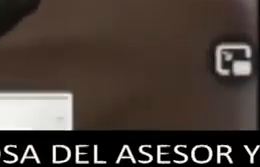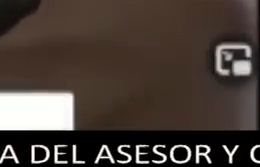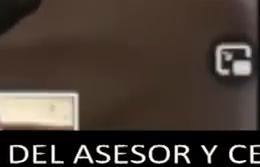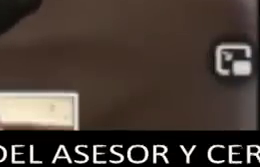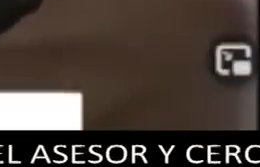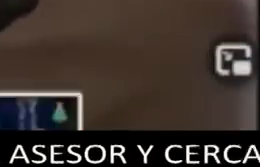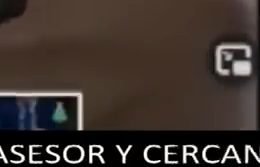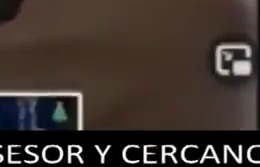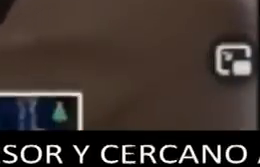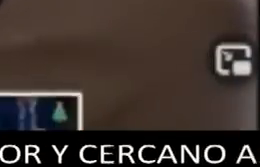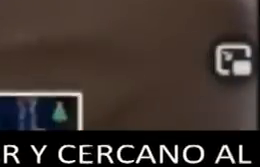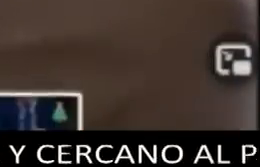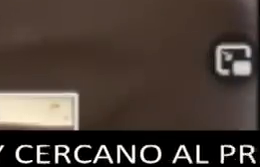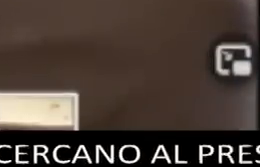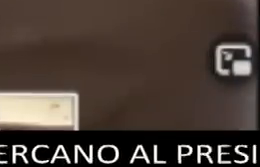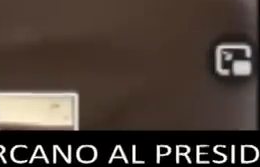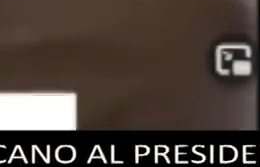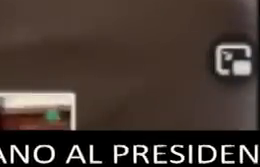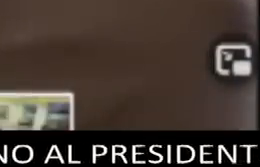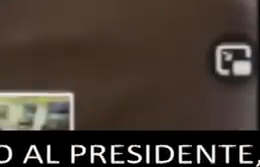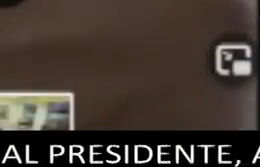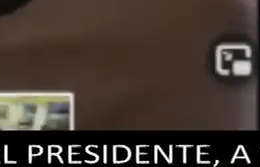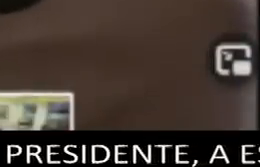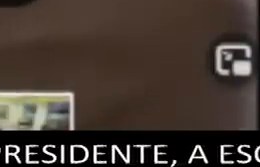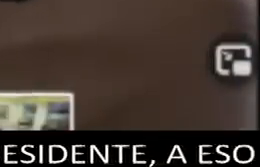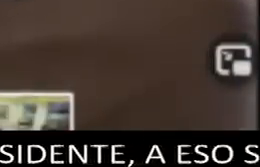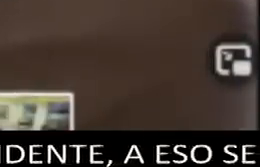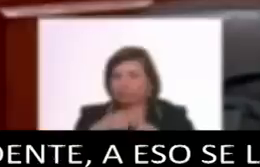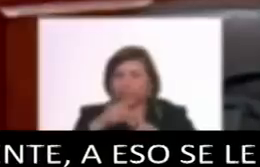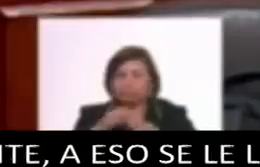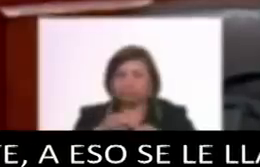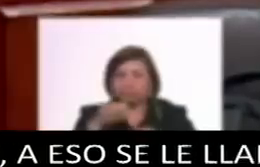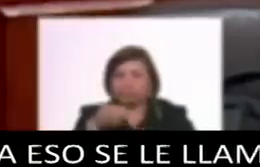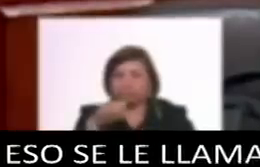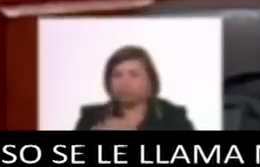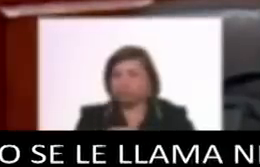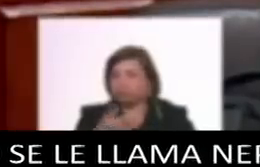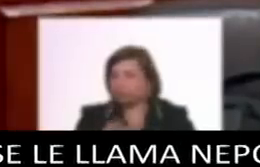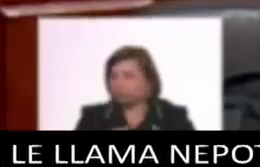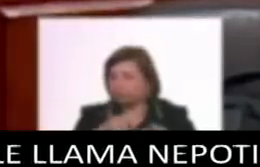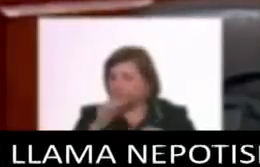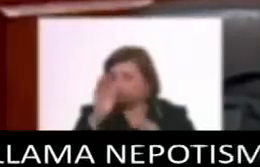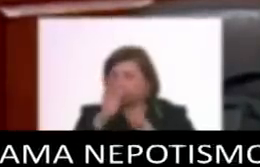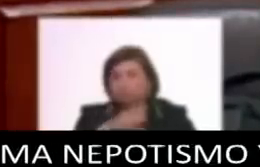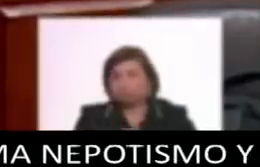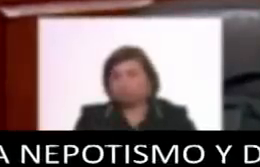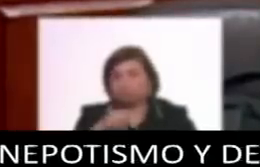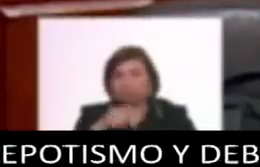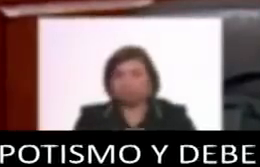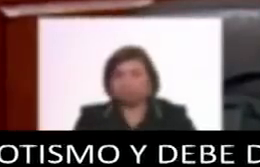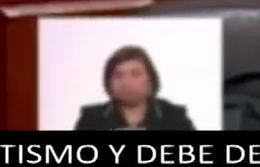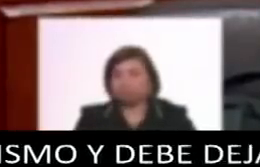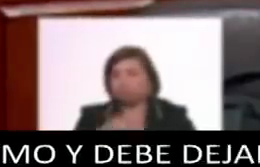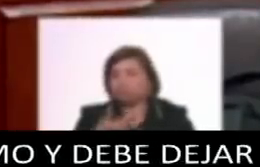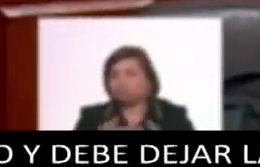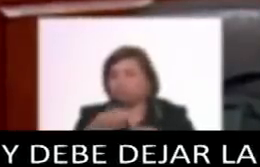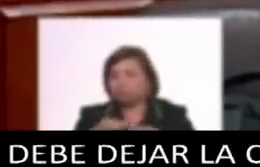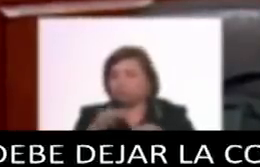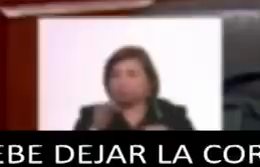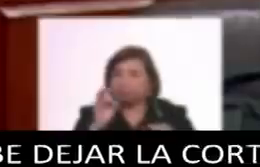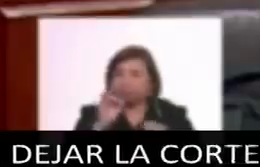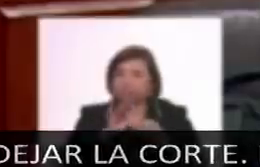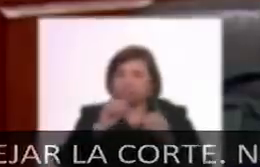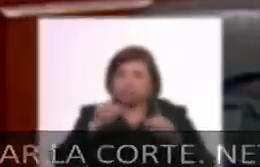llamaron en consulta a los embajadores y han declarado persona no grata al